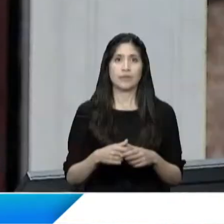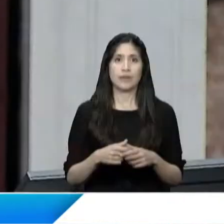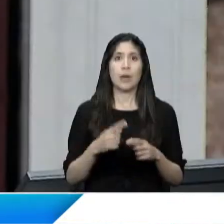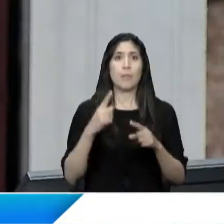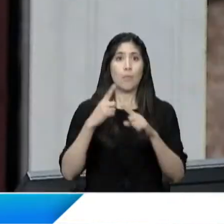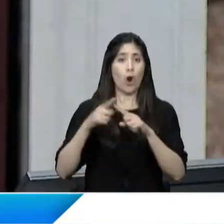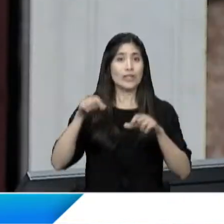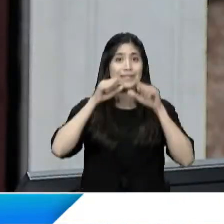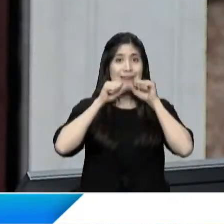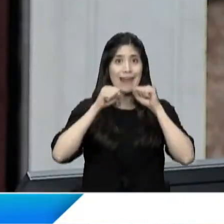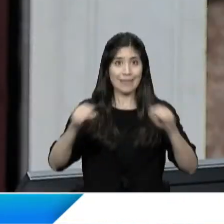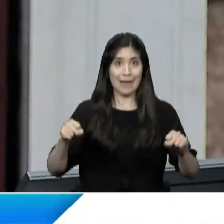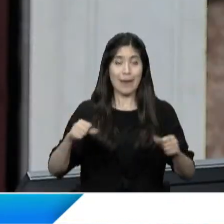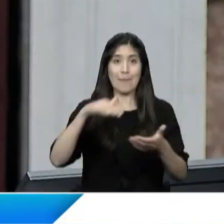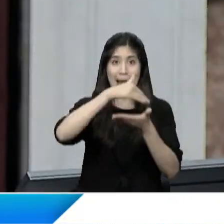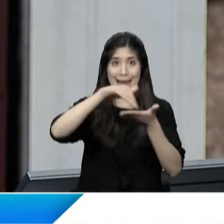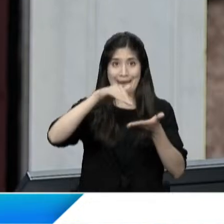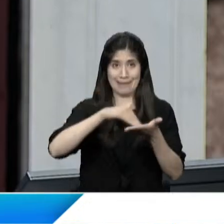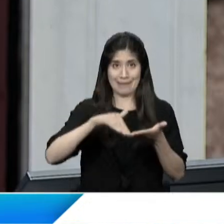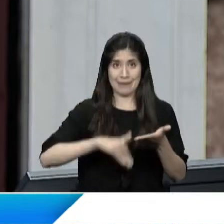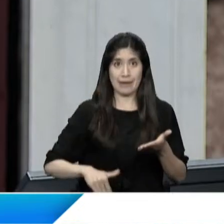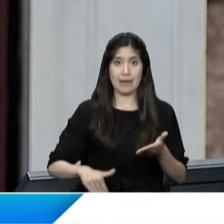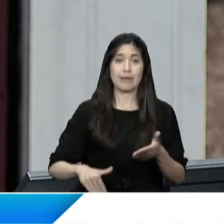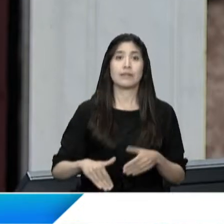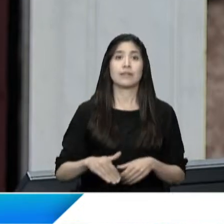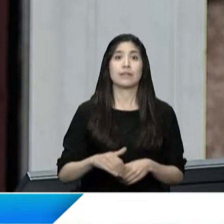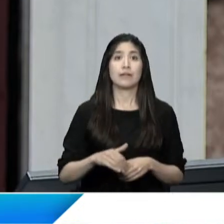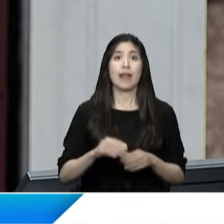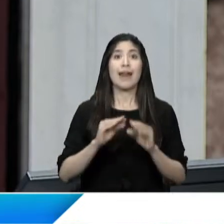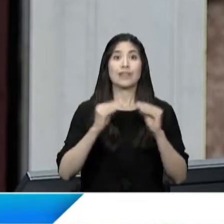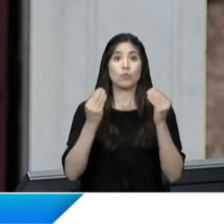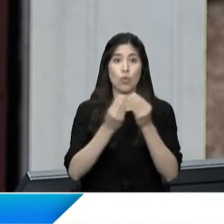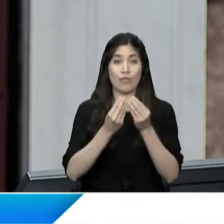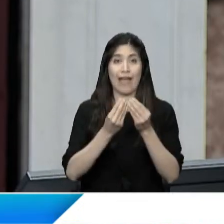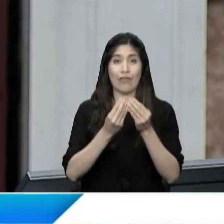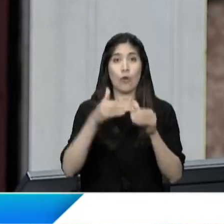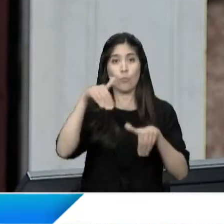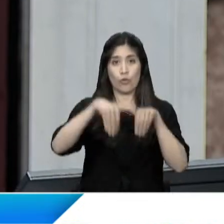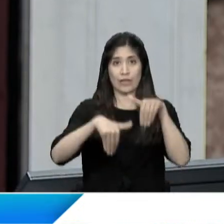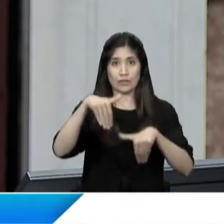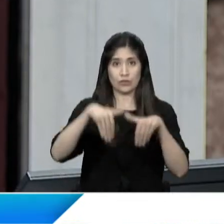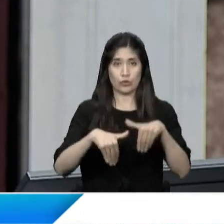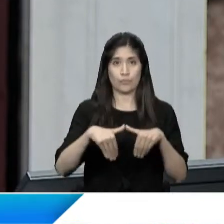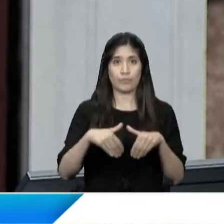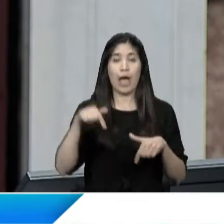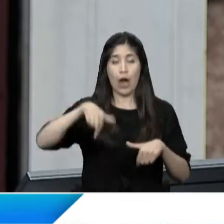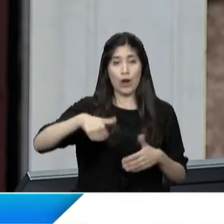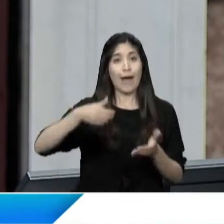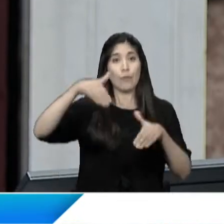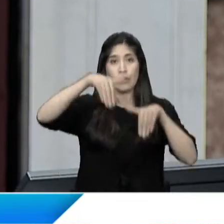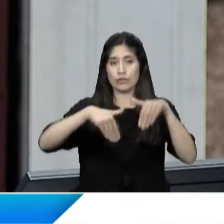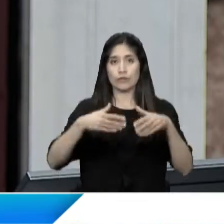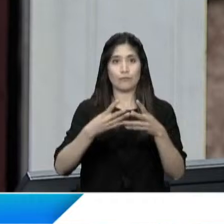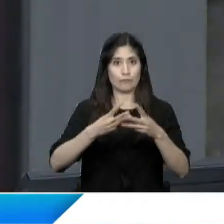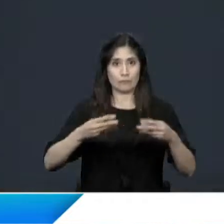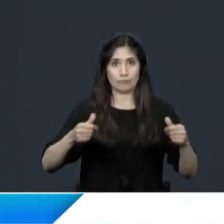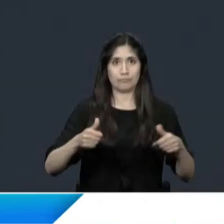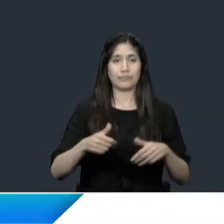Por secretaría se dará lectura del resultado de la votación. Se cierra la votación.